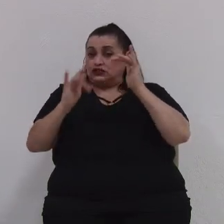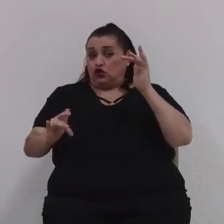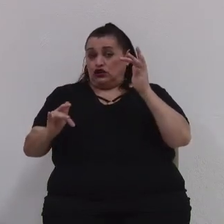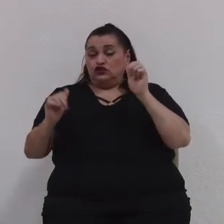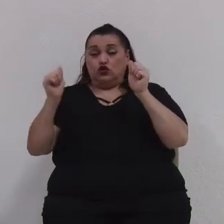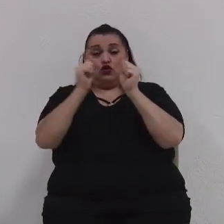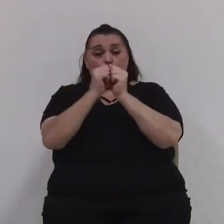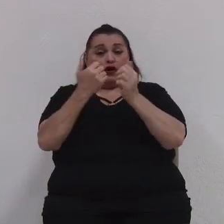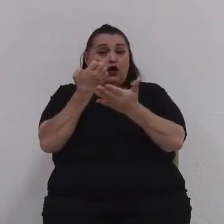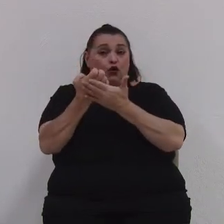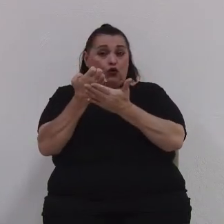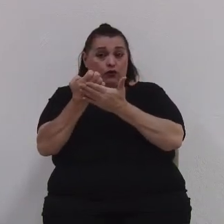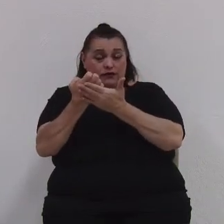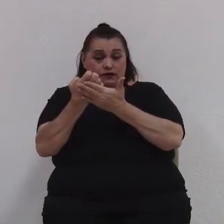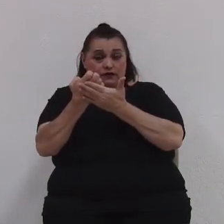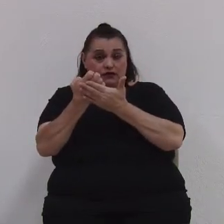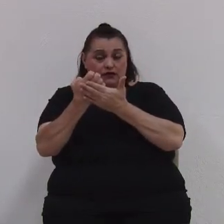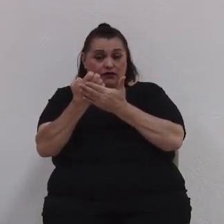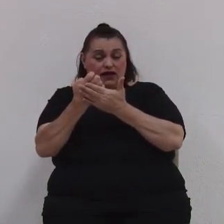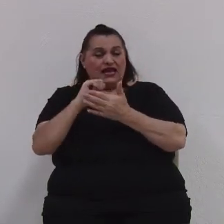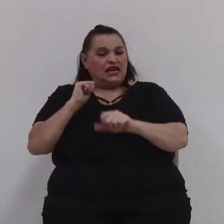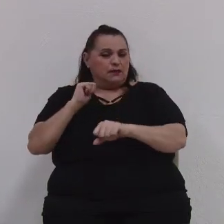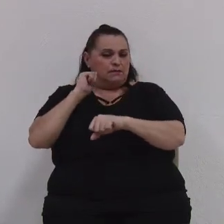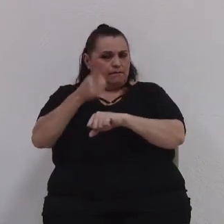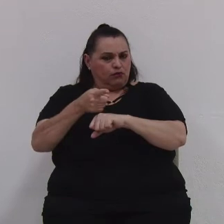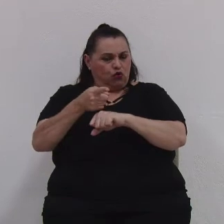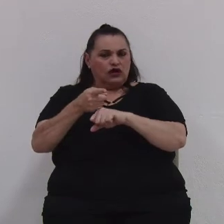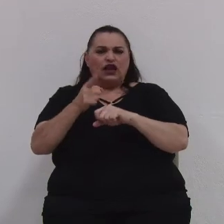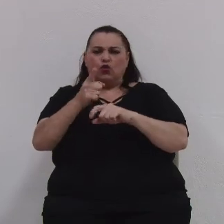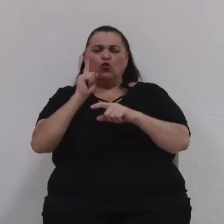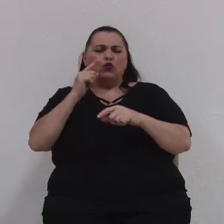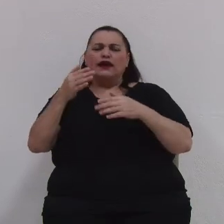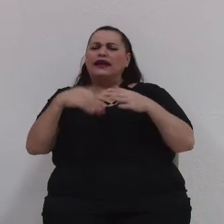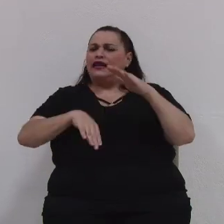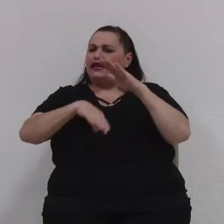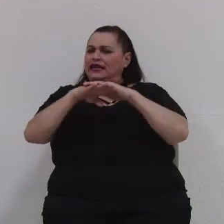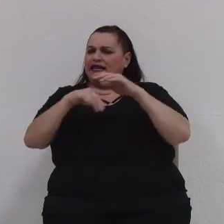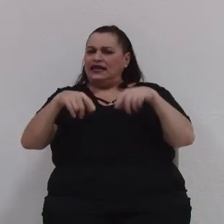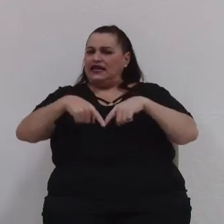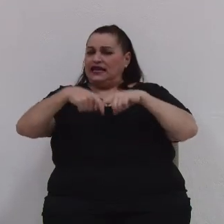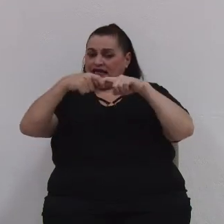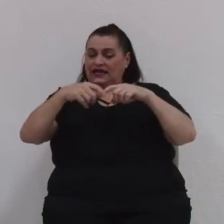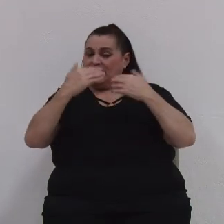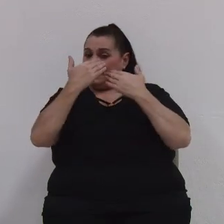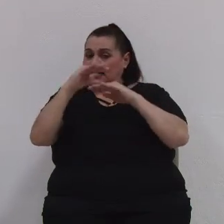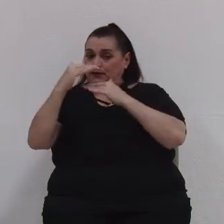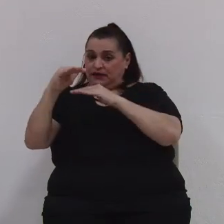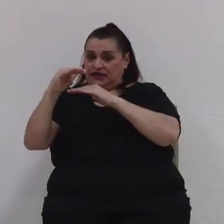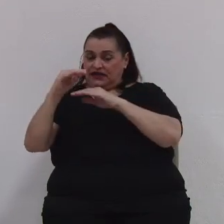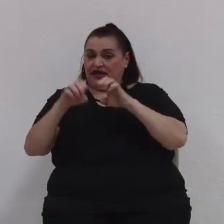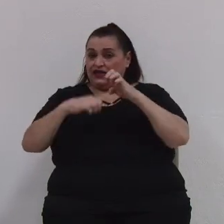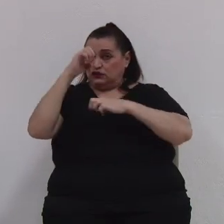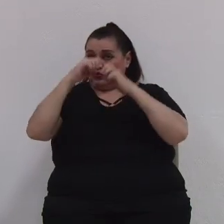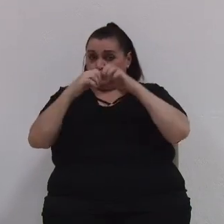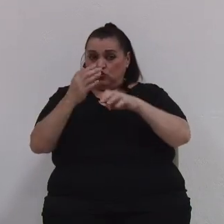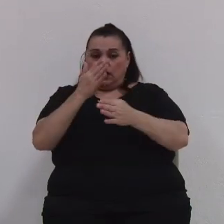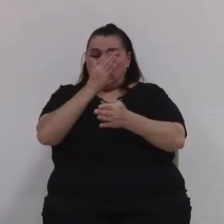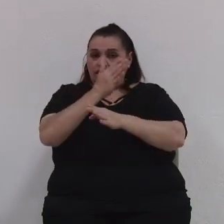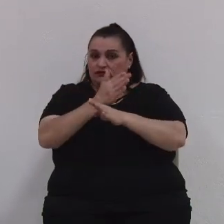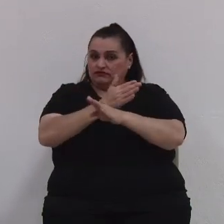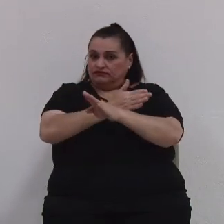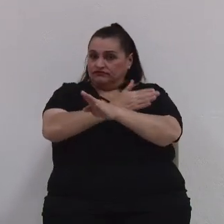la economía que le impone un límite estructural al crecimiento económico, un freno